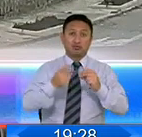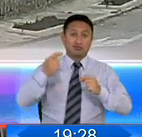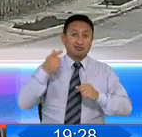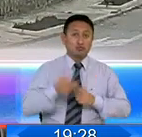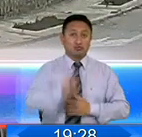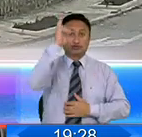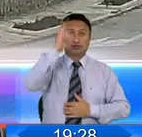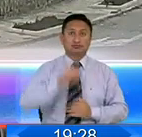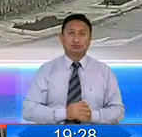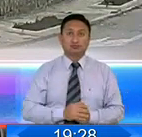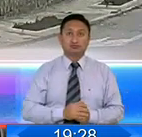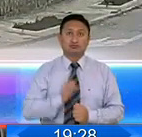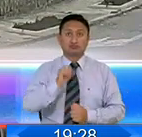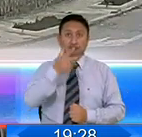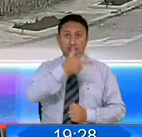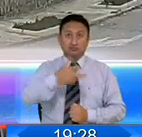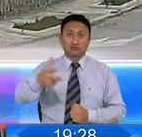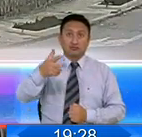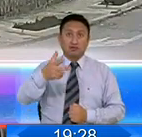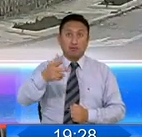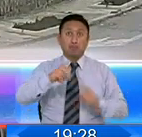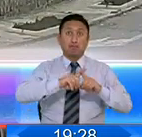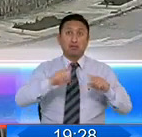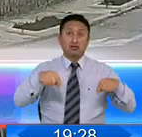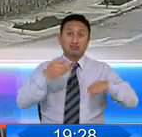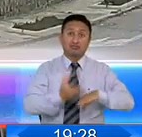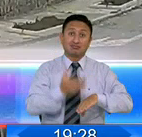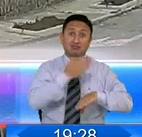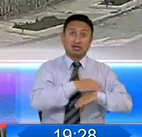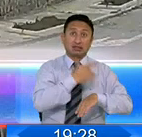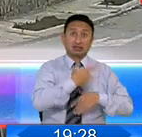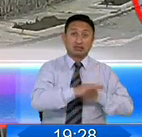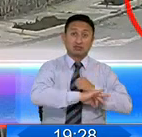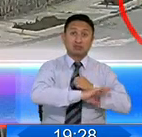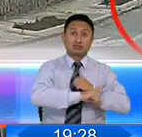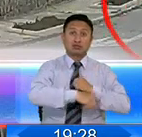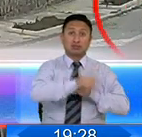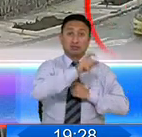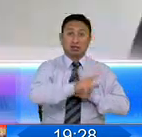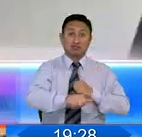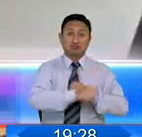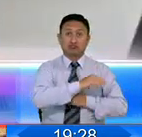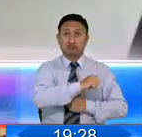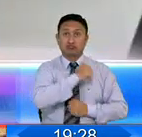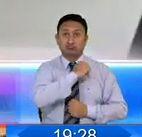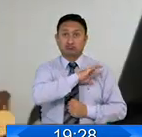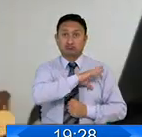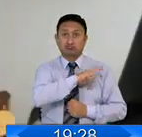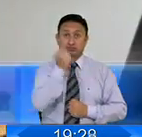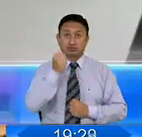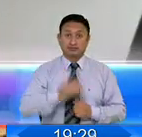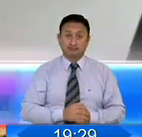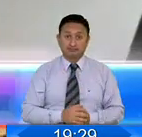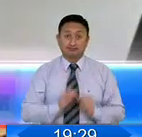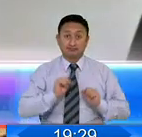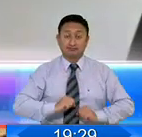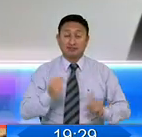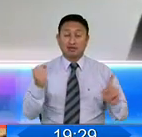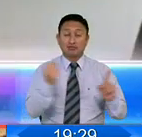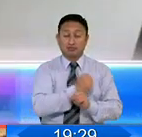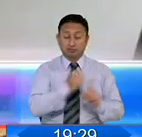La cámara no captó, pero protagonizaron un violento asalto a un transeúnte. Son asaltos y robos con violencia. Se han